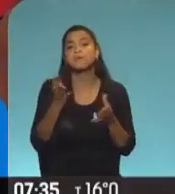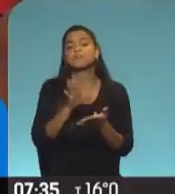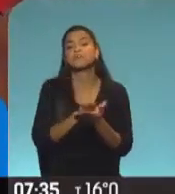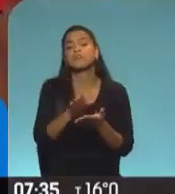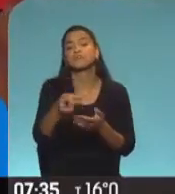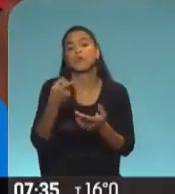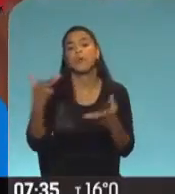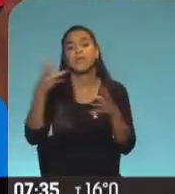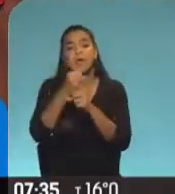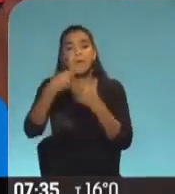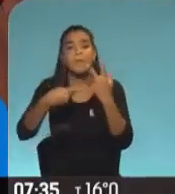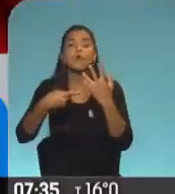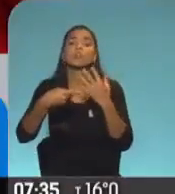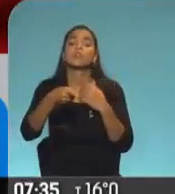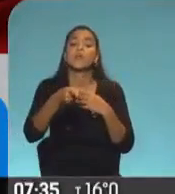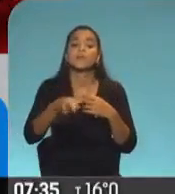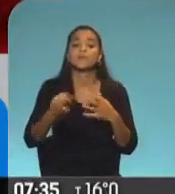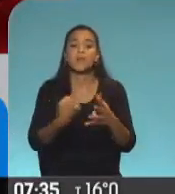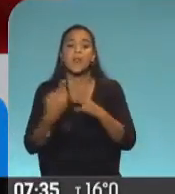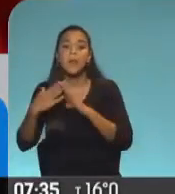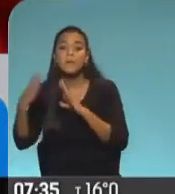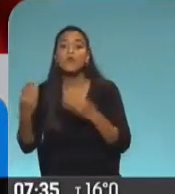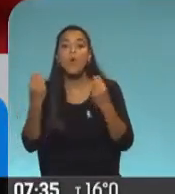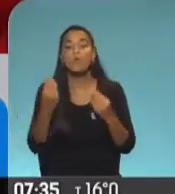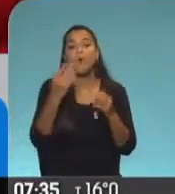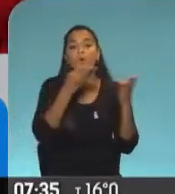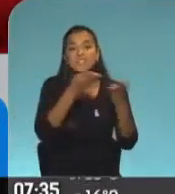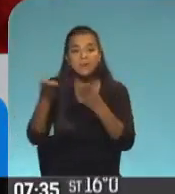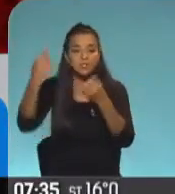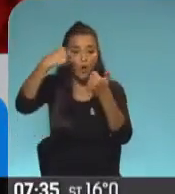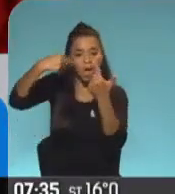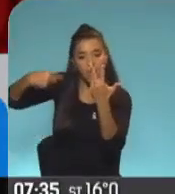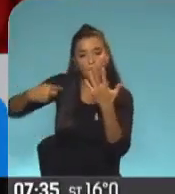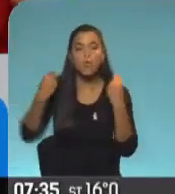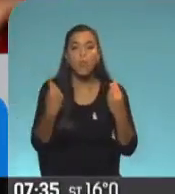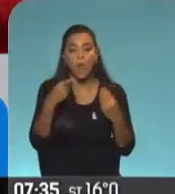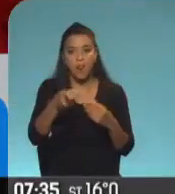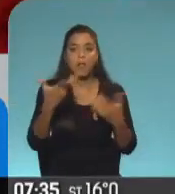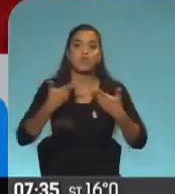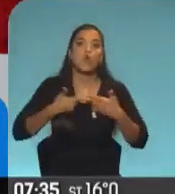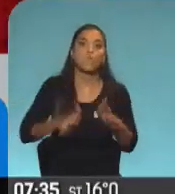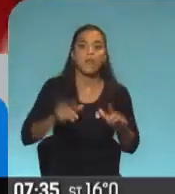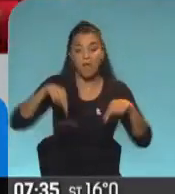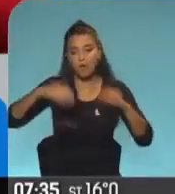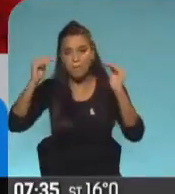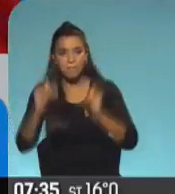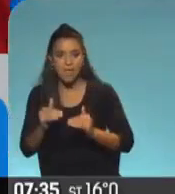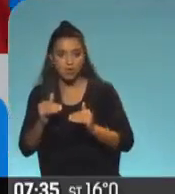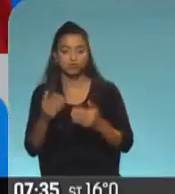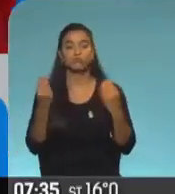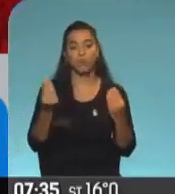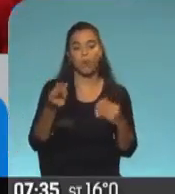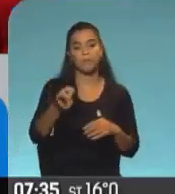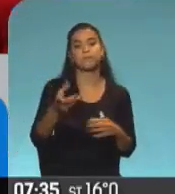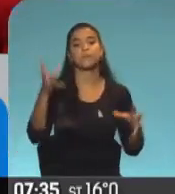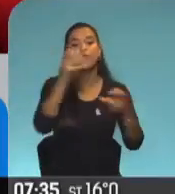transporte público desde el aislamiento por cada servicio? ¿Cómo bajó desde la normalidad a esta nueva normalidad? Sí.